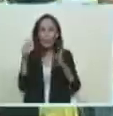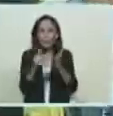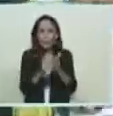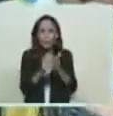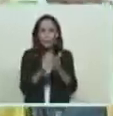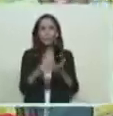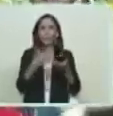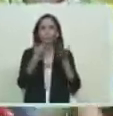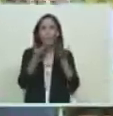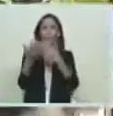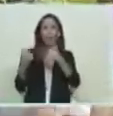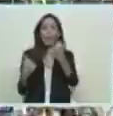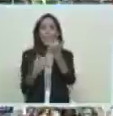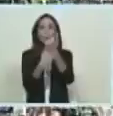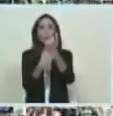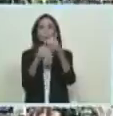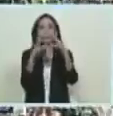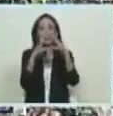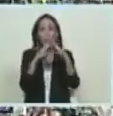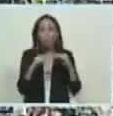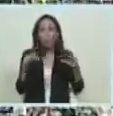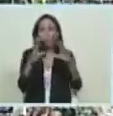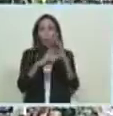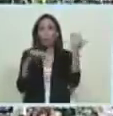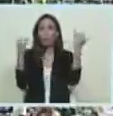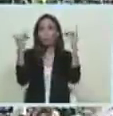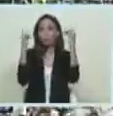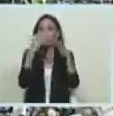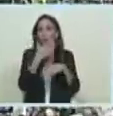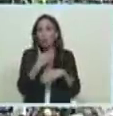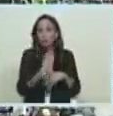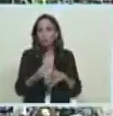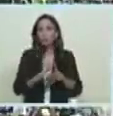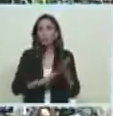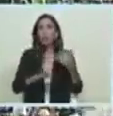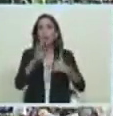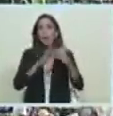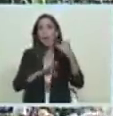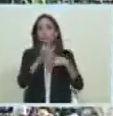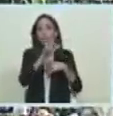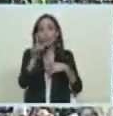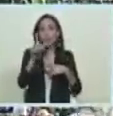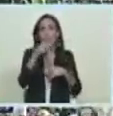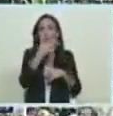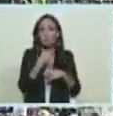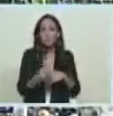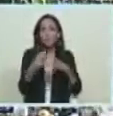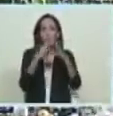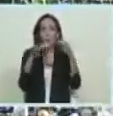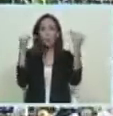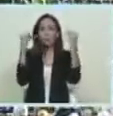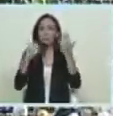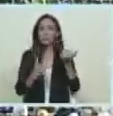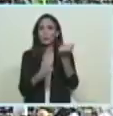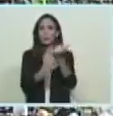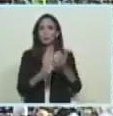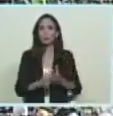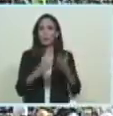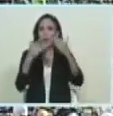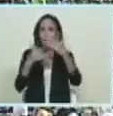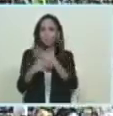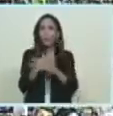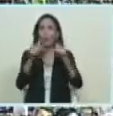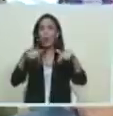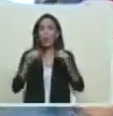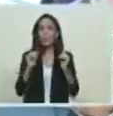bolívares para apoyar las festividades de Navidad y fin de año de la familia venezolana. A partir de